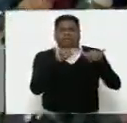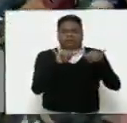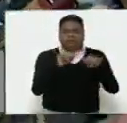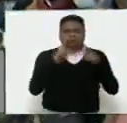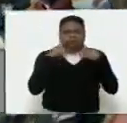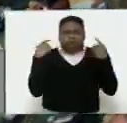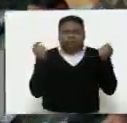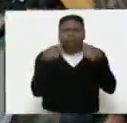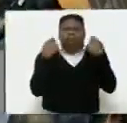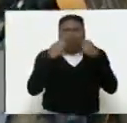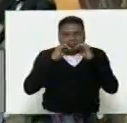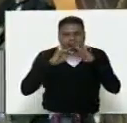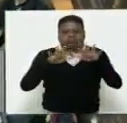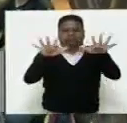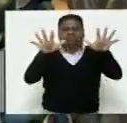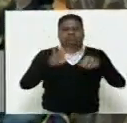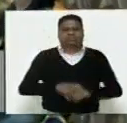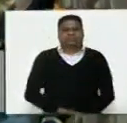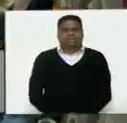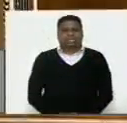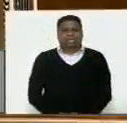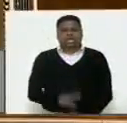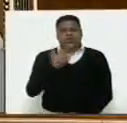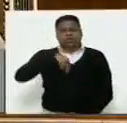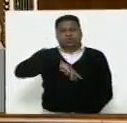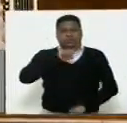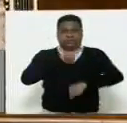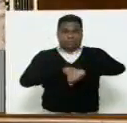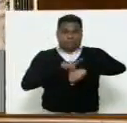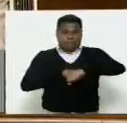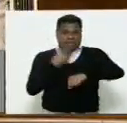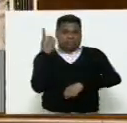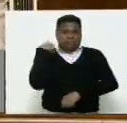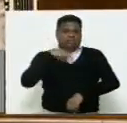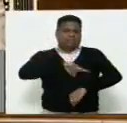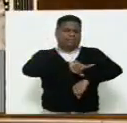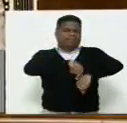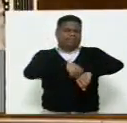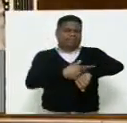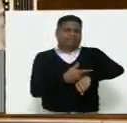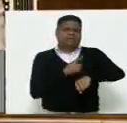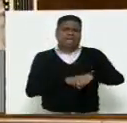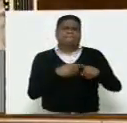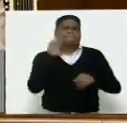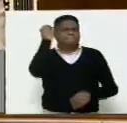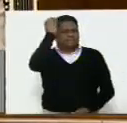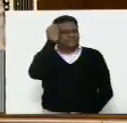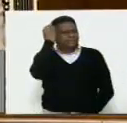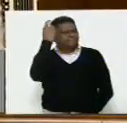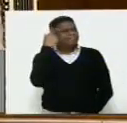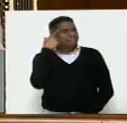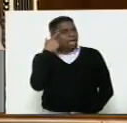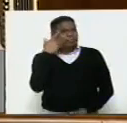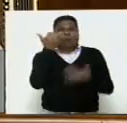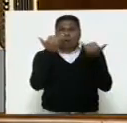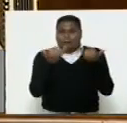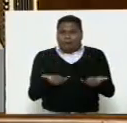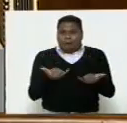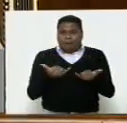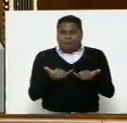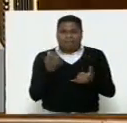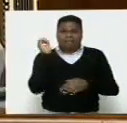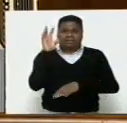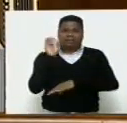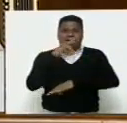hemos considerado y contado desde ese momento las horas para traer a esta Asamblea Nacional